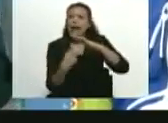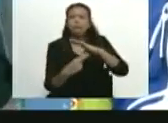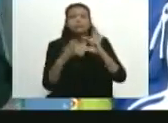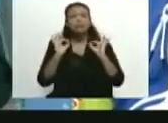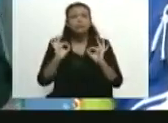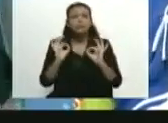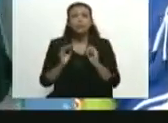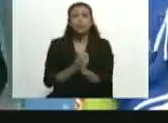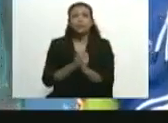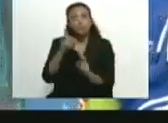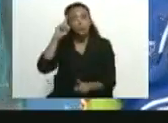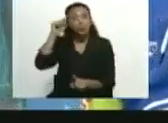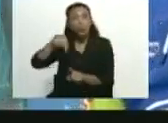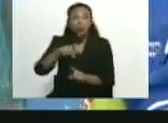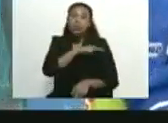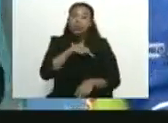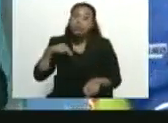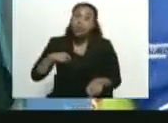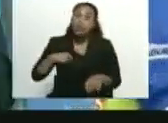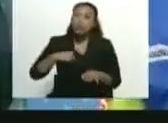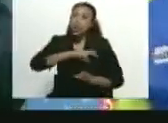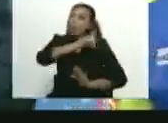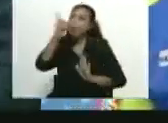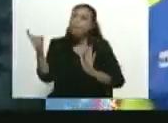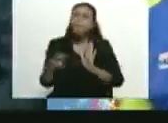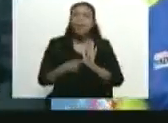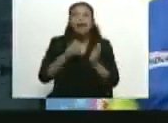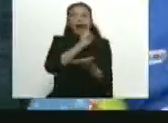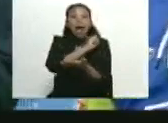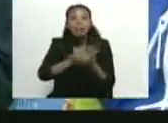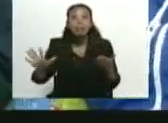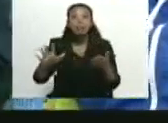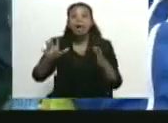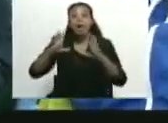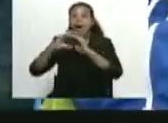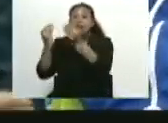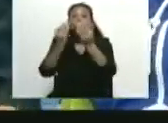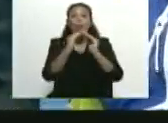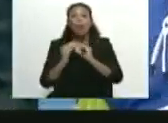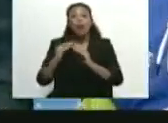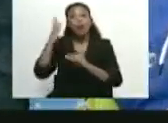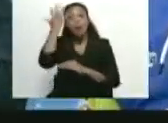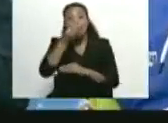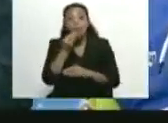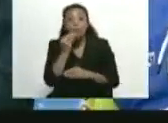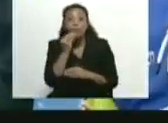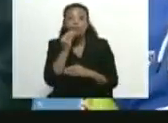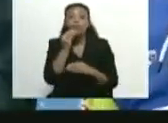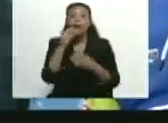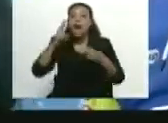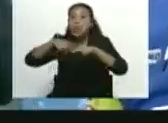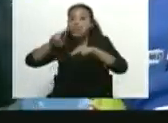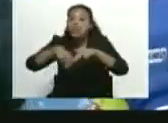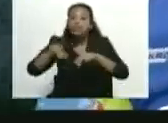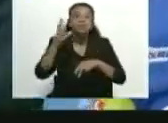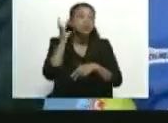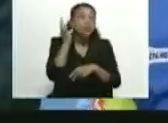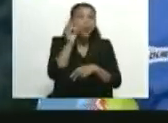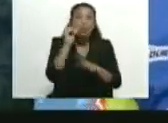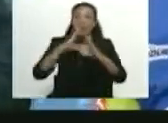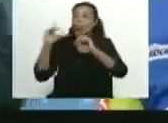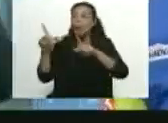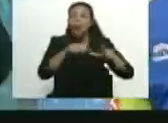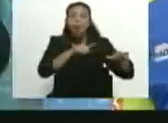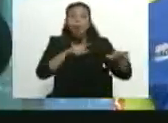y que nosotros lo llevamos totalmente gratuito a toda la juventud venezolana, a los niños y niñas, todo el mundo